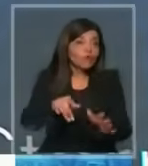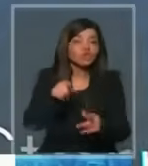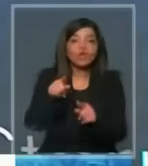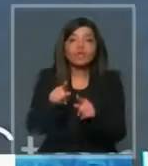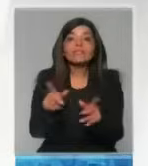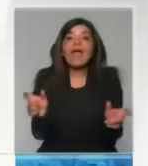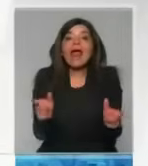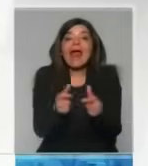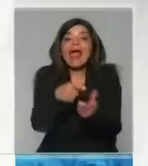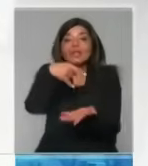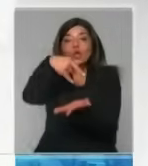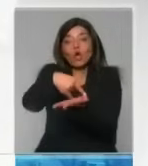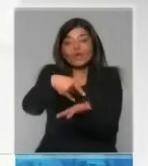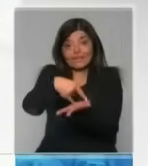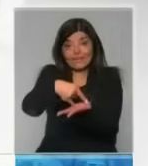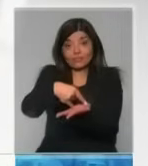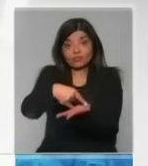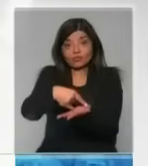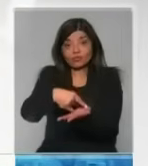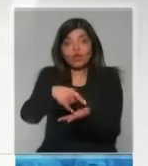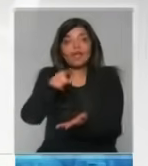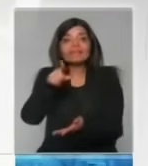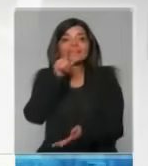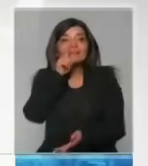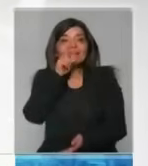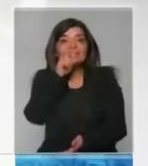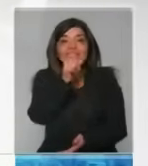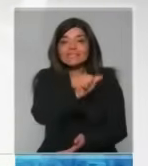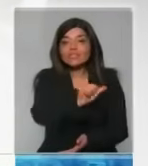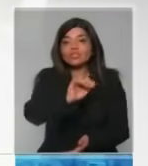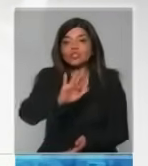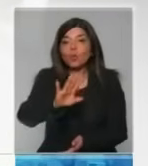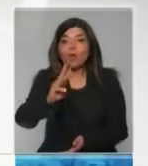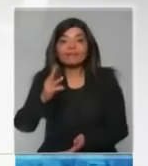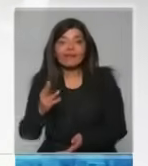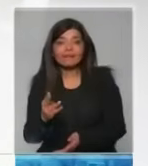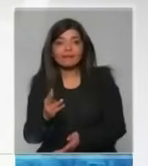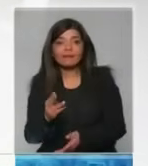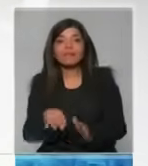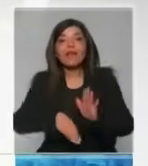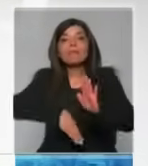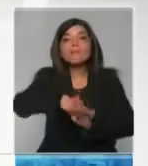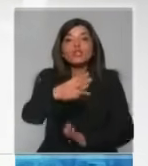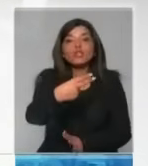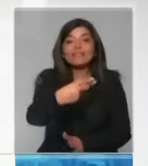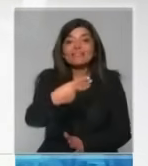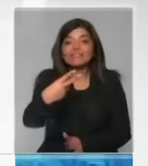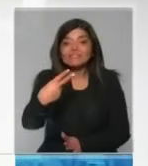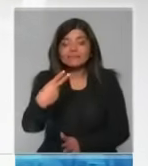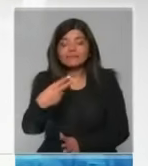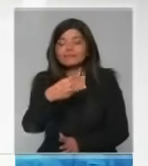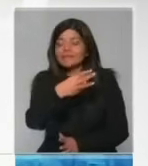tiene 650 sí, integrantes, muchísimo. O sea, la mayoría absoluta es de 326.